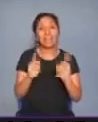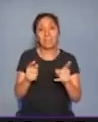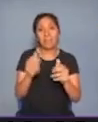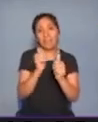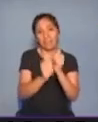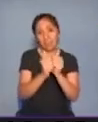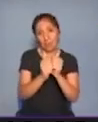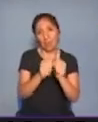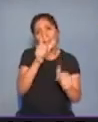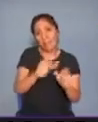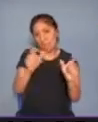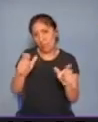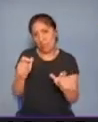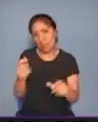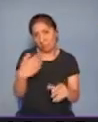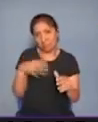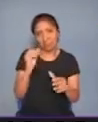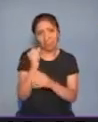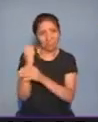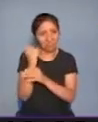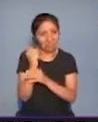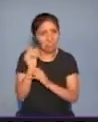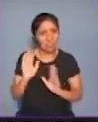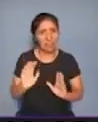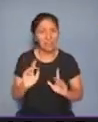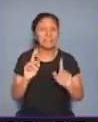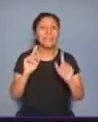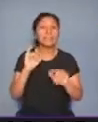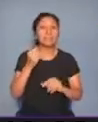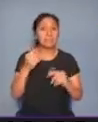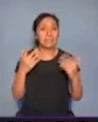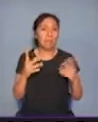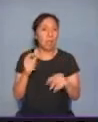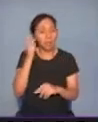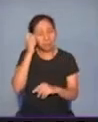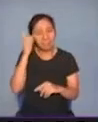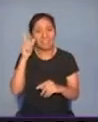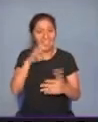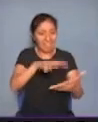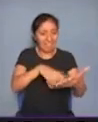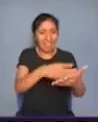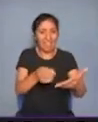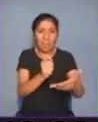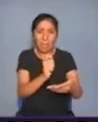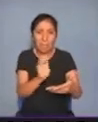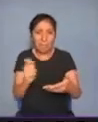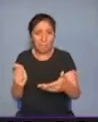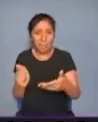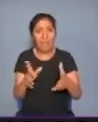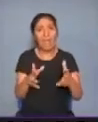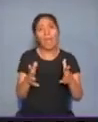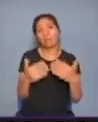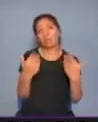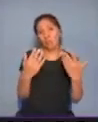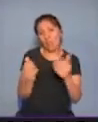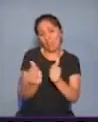de los personajes más importantes Eh Así es este Bueno un poco esto la idea del calendario es este poder acompañar